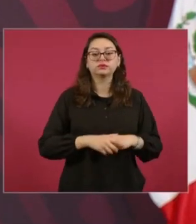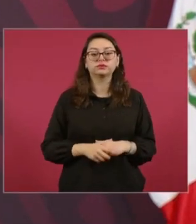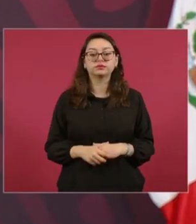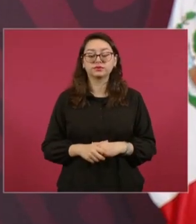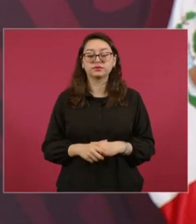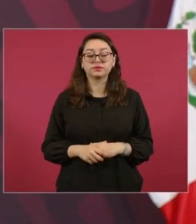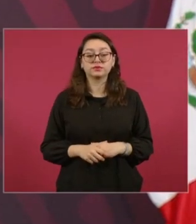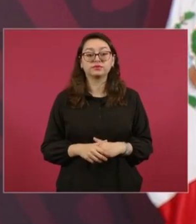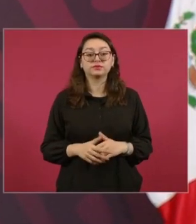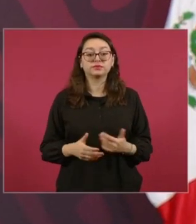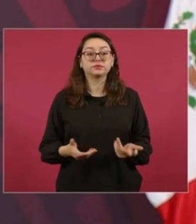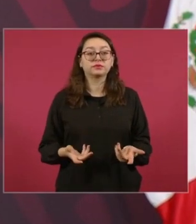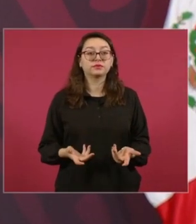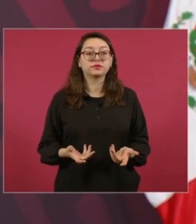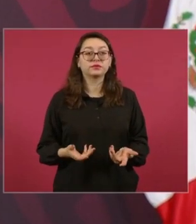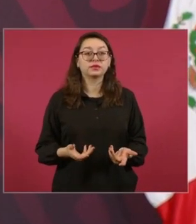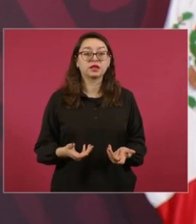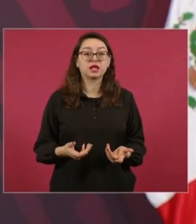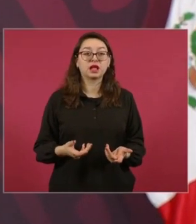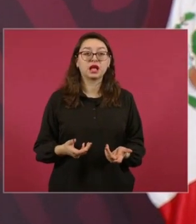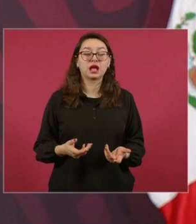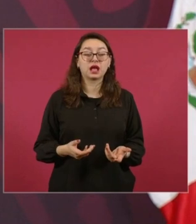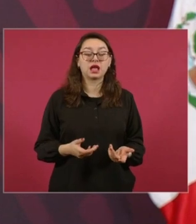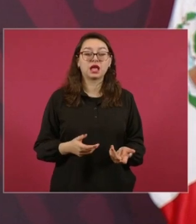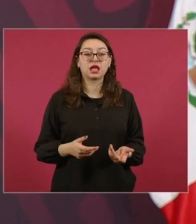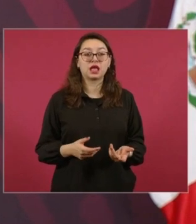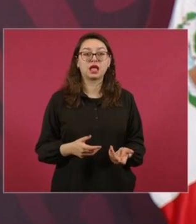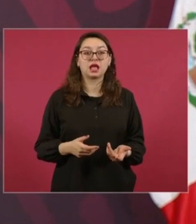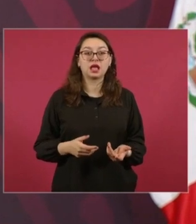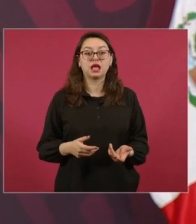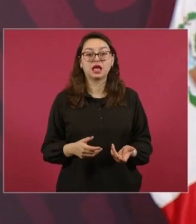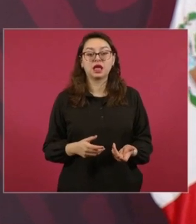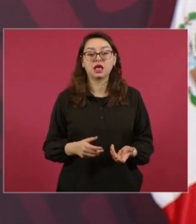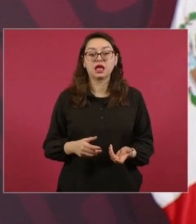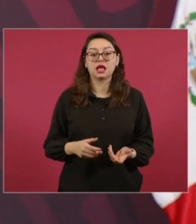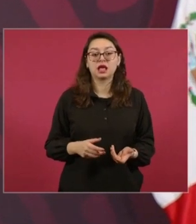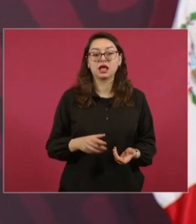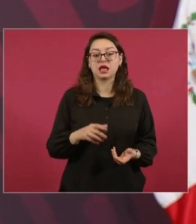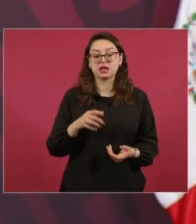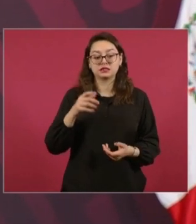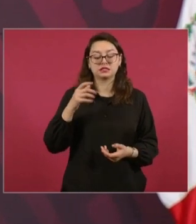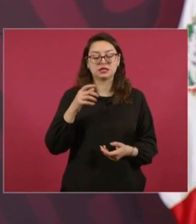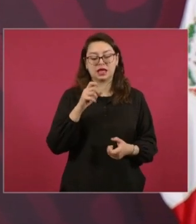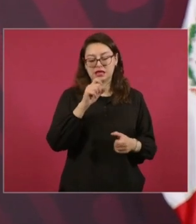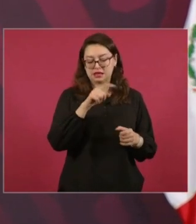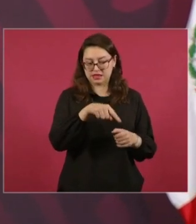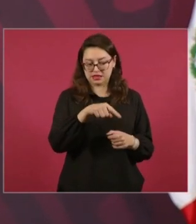Laredo hay un condado que se llama San Diego,